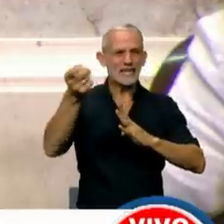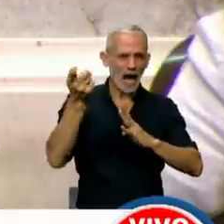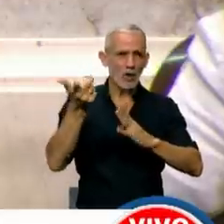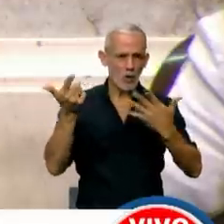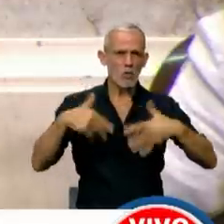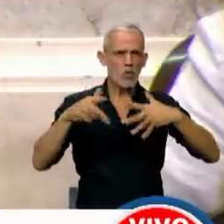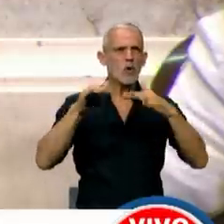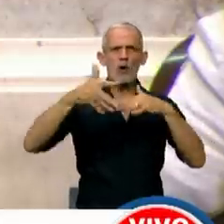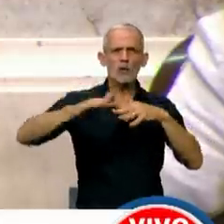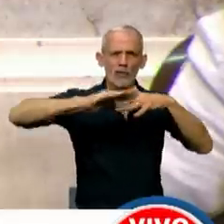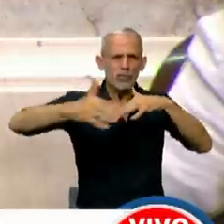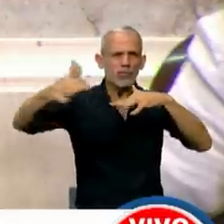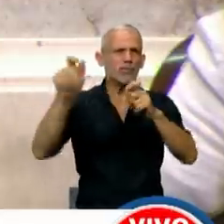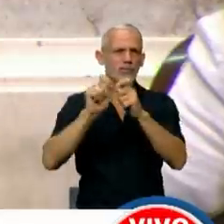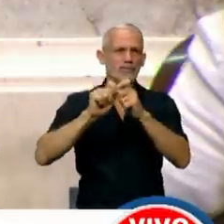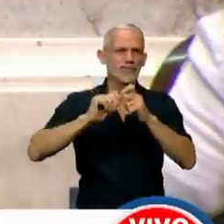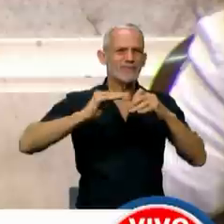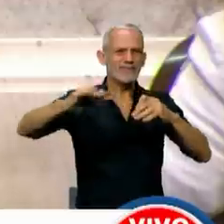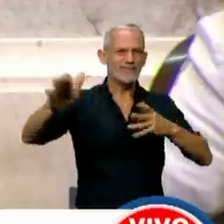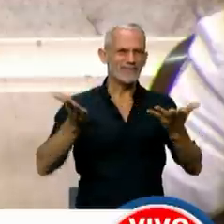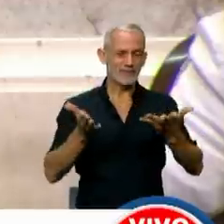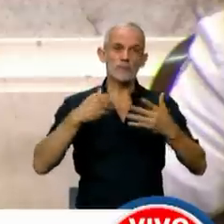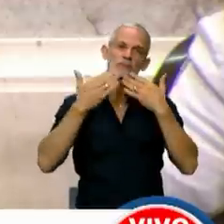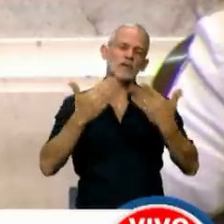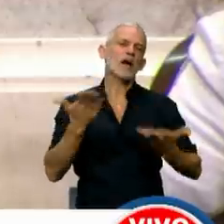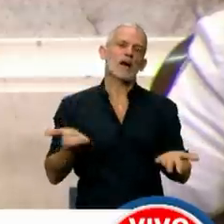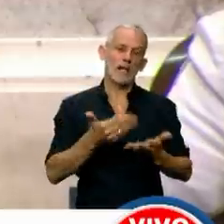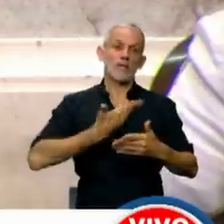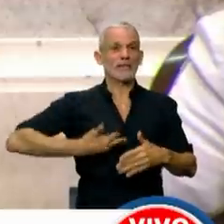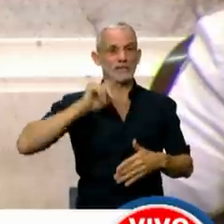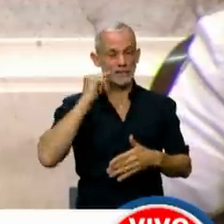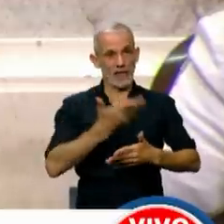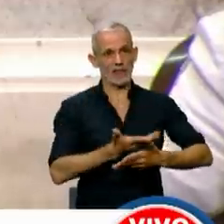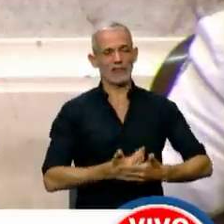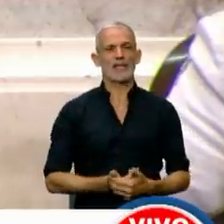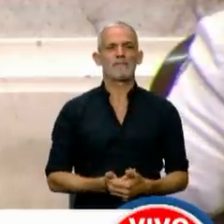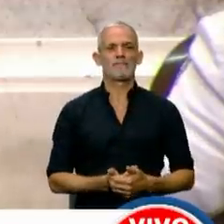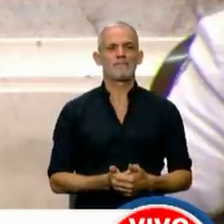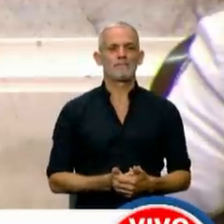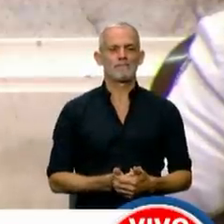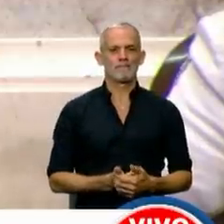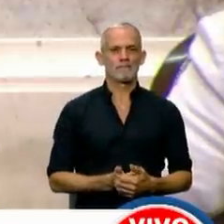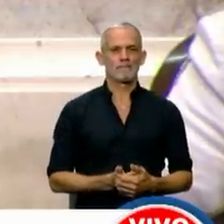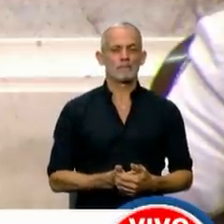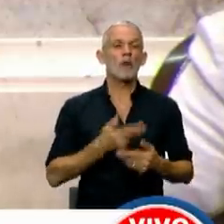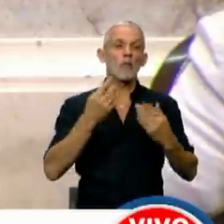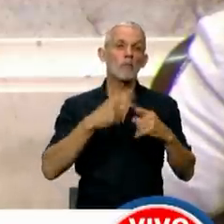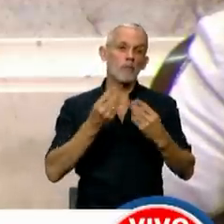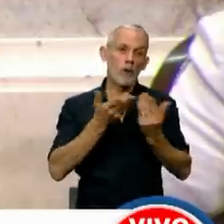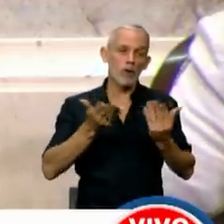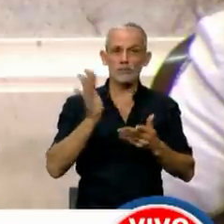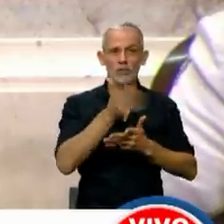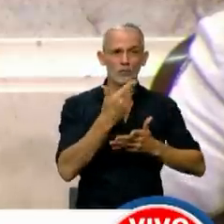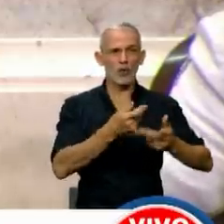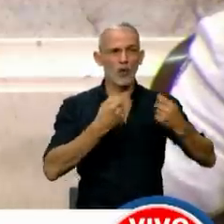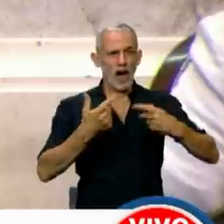histórica que estamos muy agradecidos con el presidente alberto fernández por todas